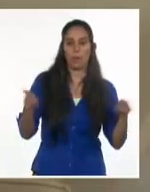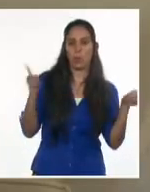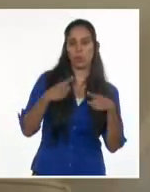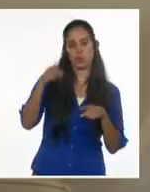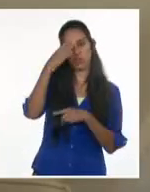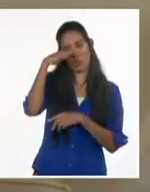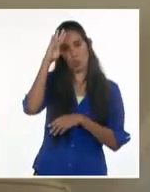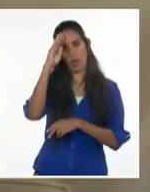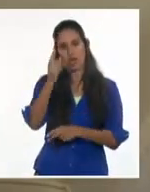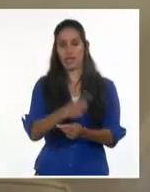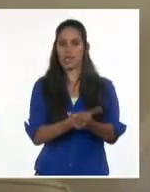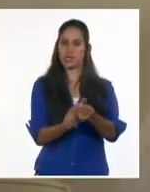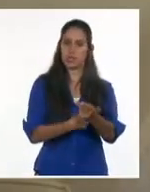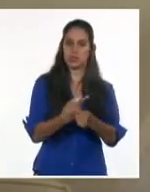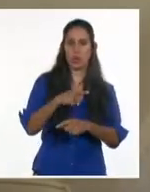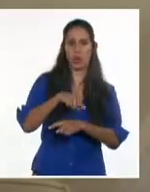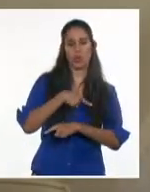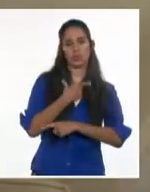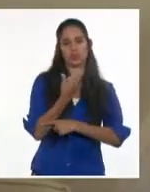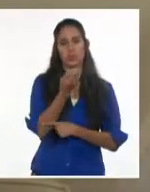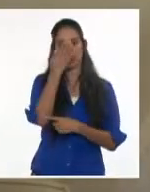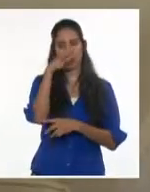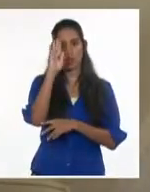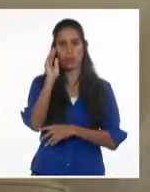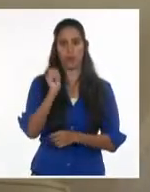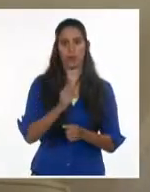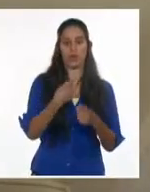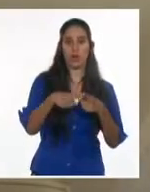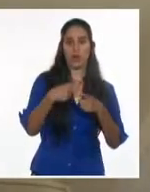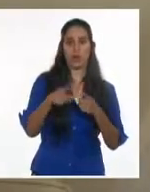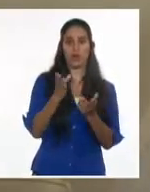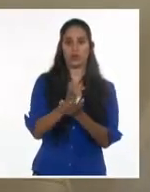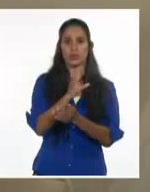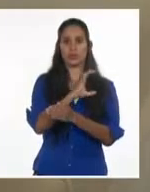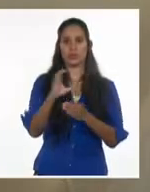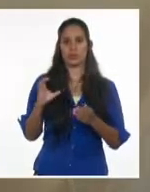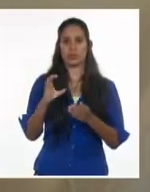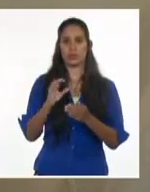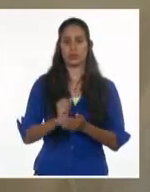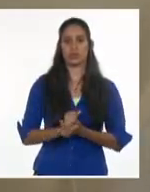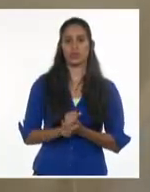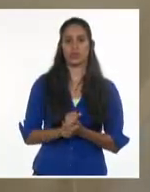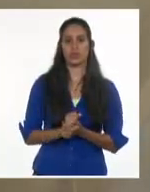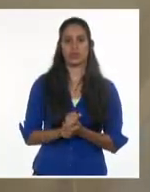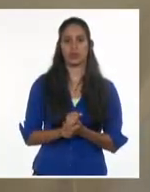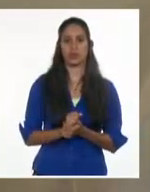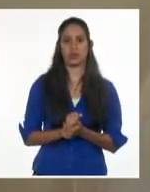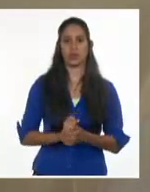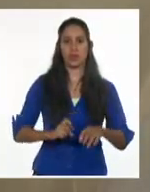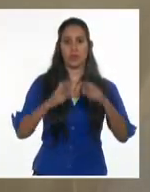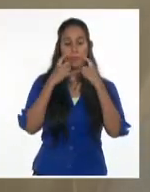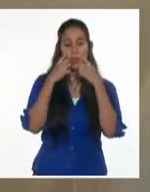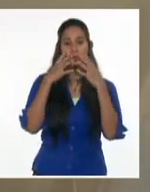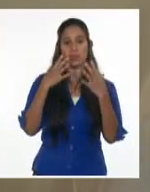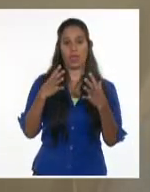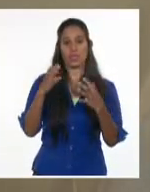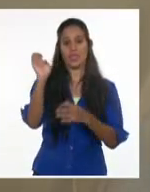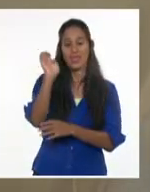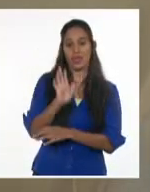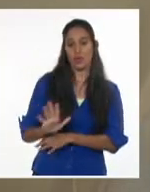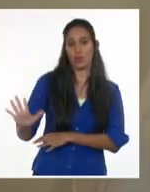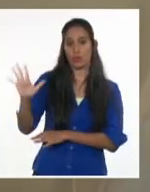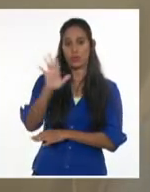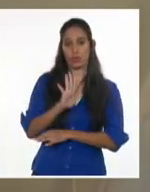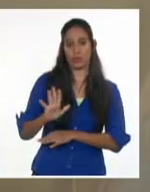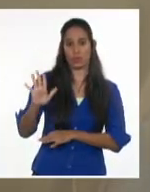la cultura cubana. Y entonces muchas escuelas también en diferentes lugares del mundo, principalmente en Europa. Y entonces